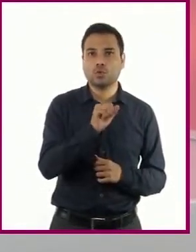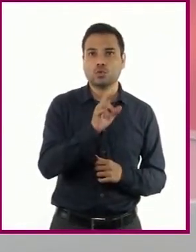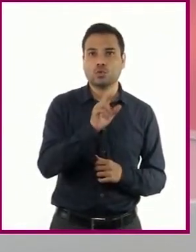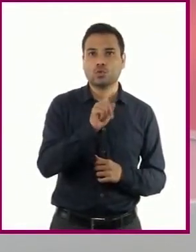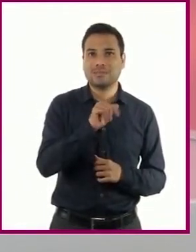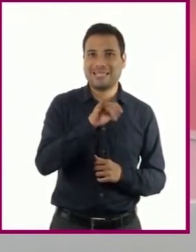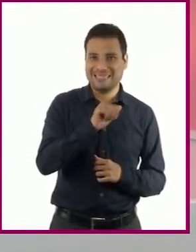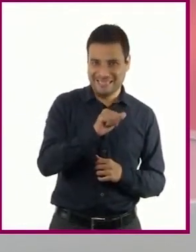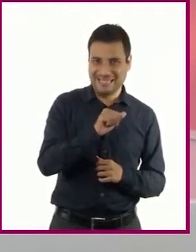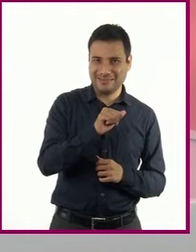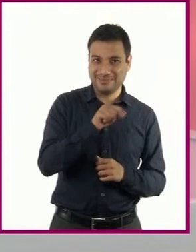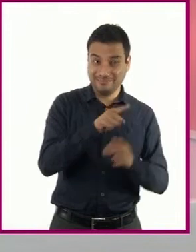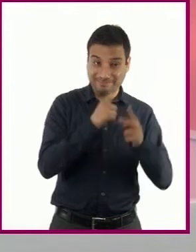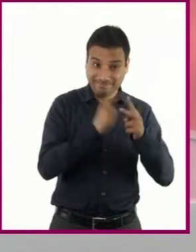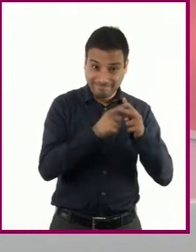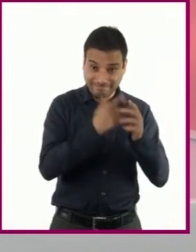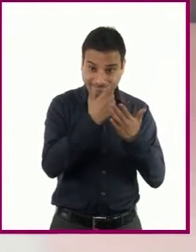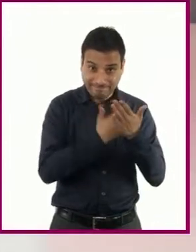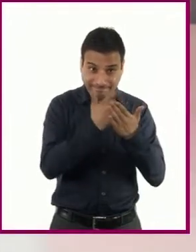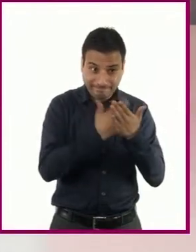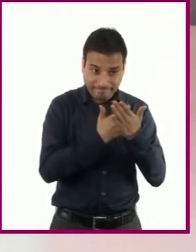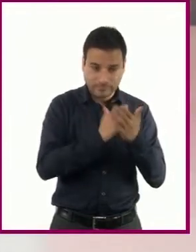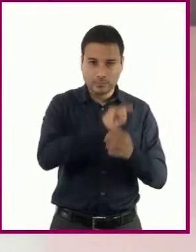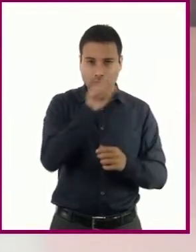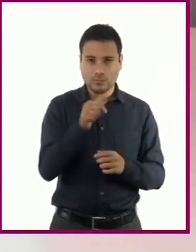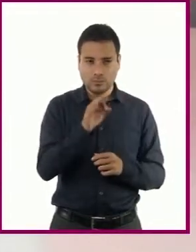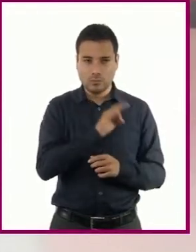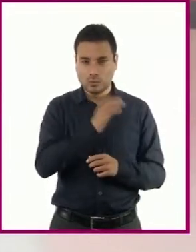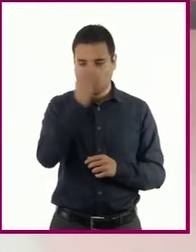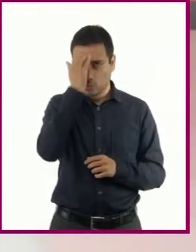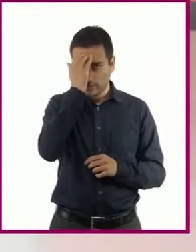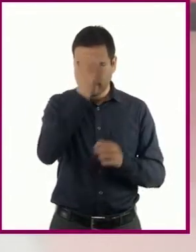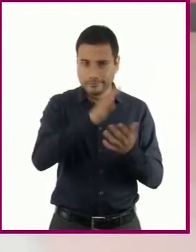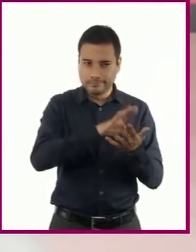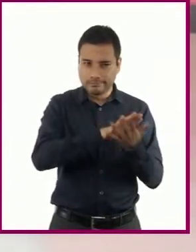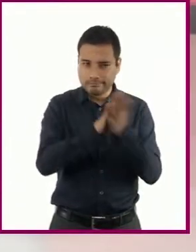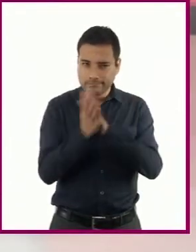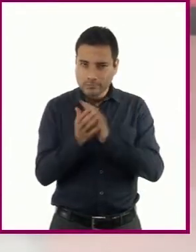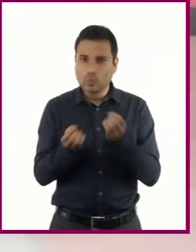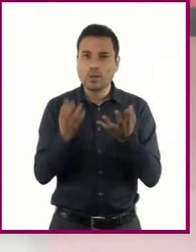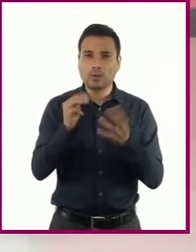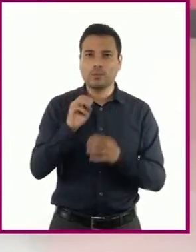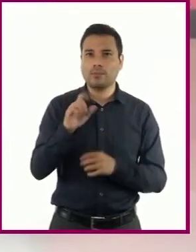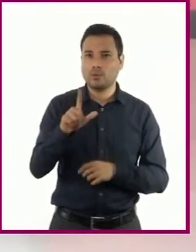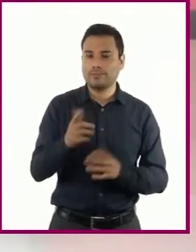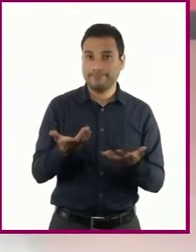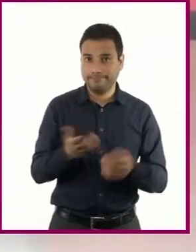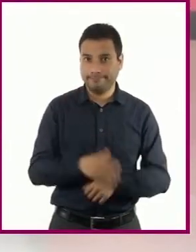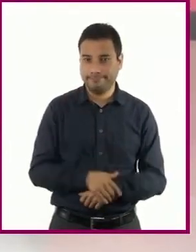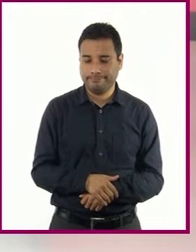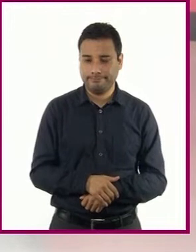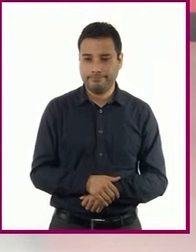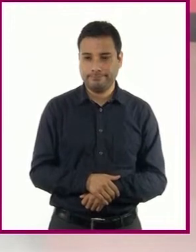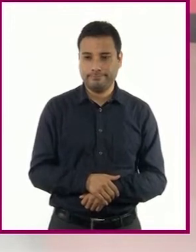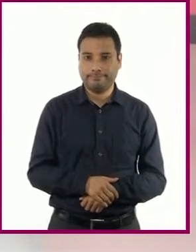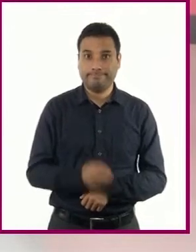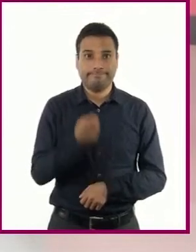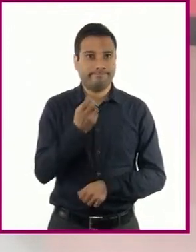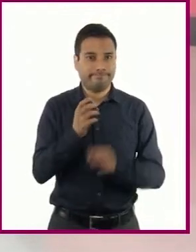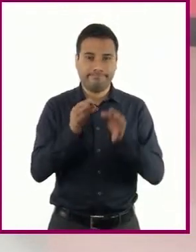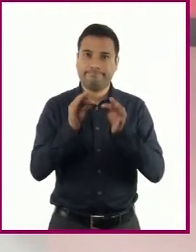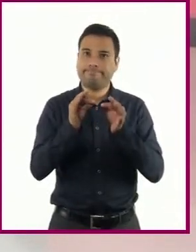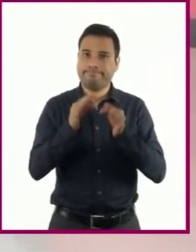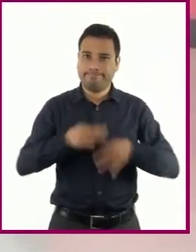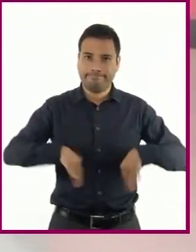puede permitir establecer las relaciones estequiométricas para tanto los reactivos como los productos. Y eso le va a dar